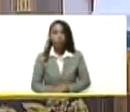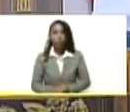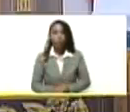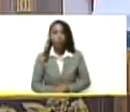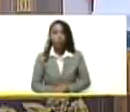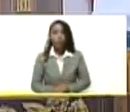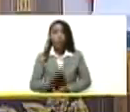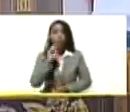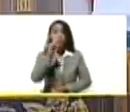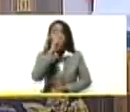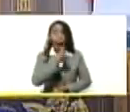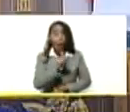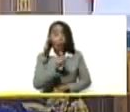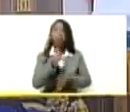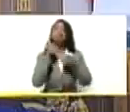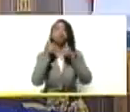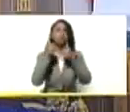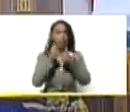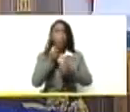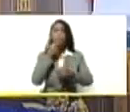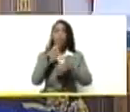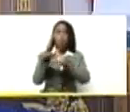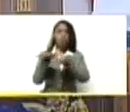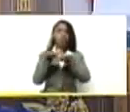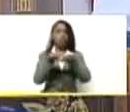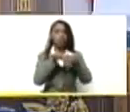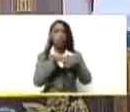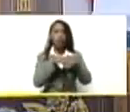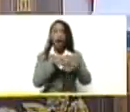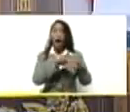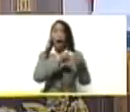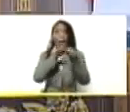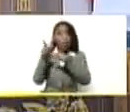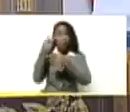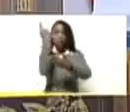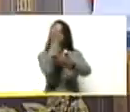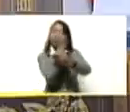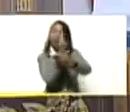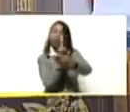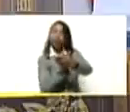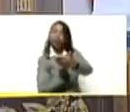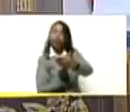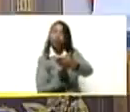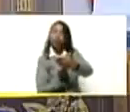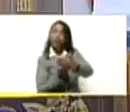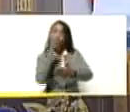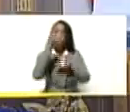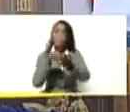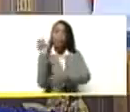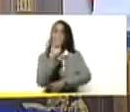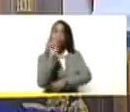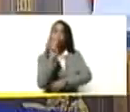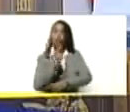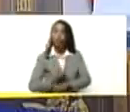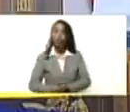es un año bueno y bonito así se dibuja el 2022